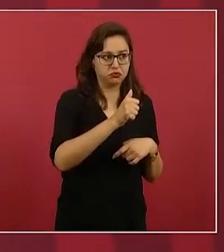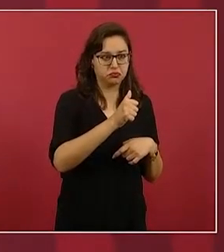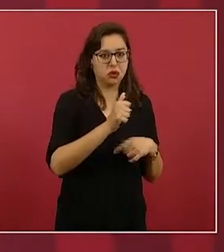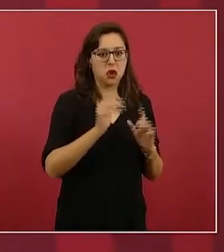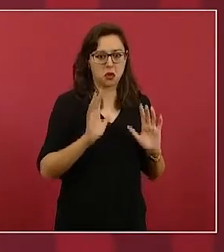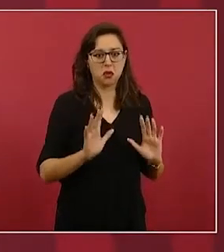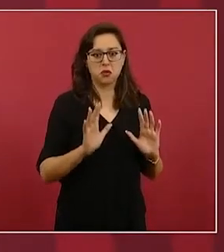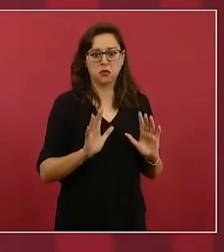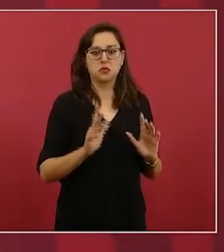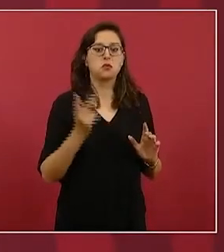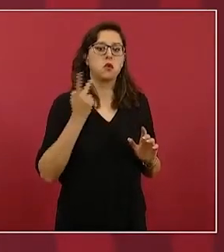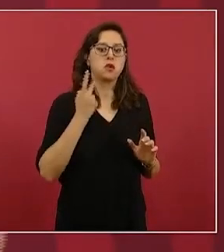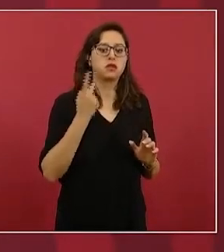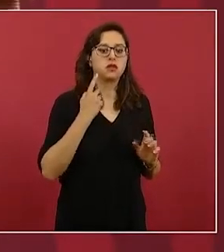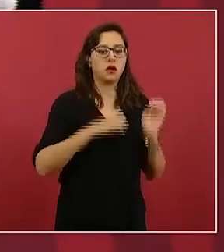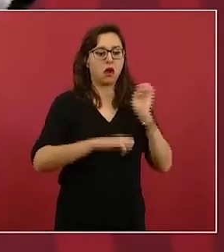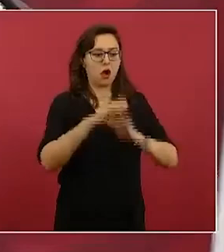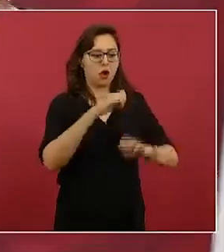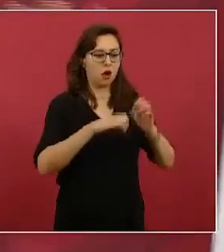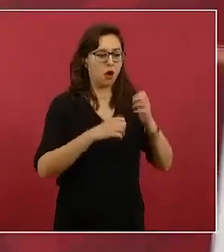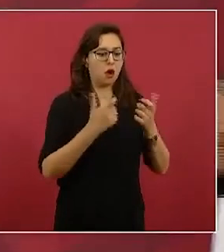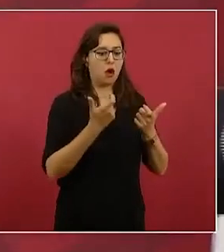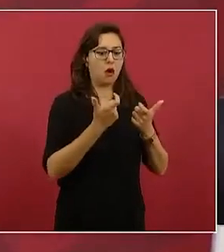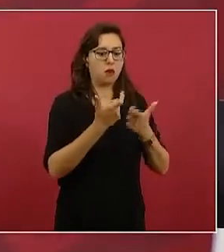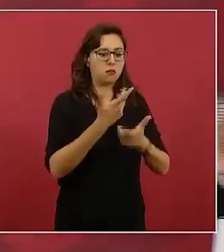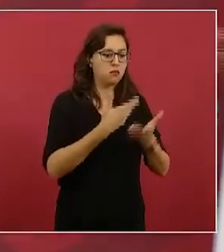del poder económico, del poder político, pero falta